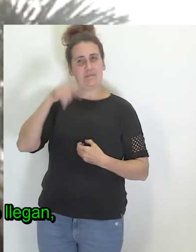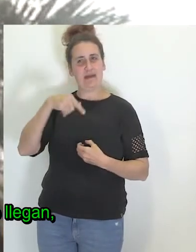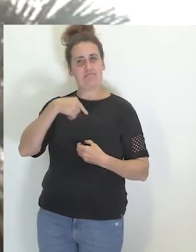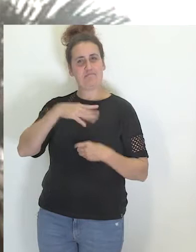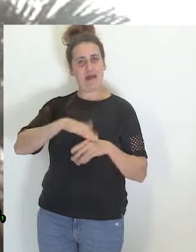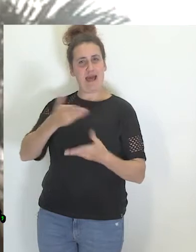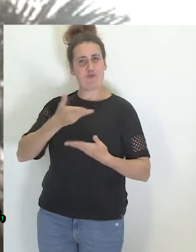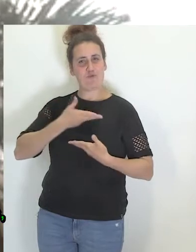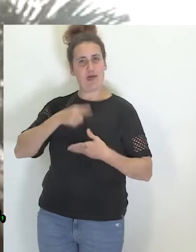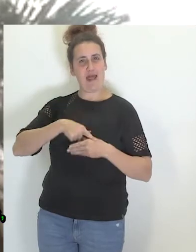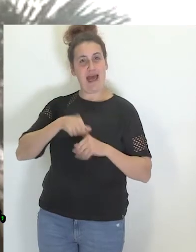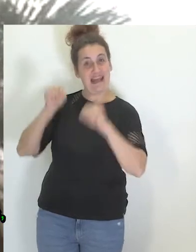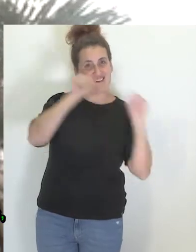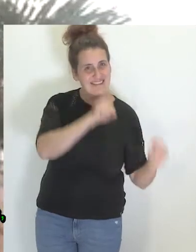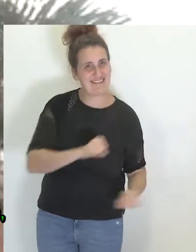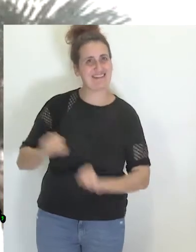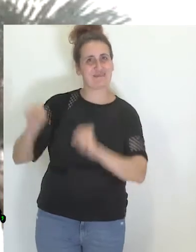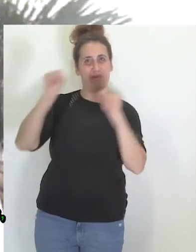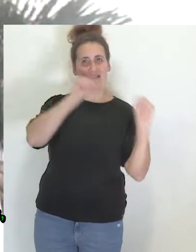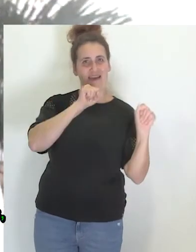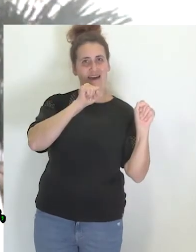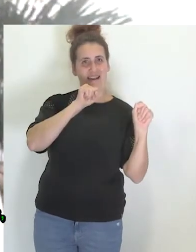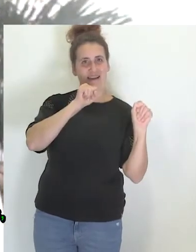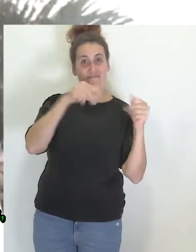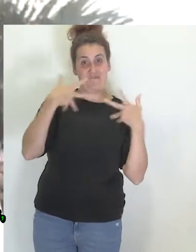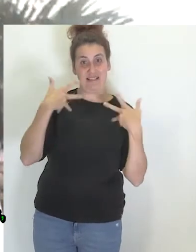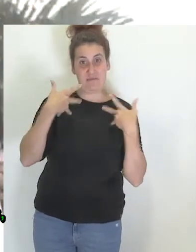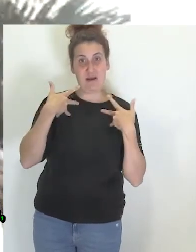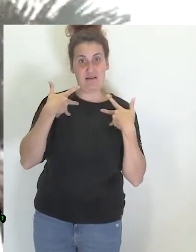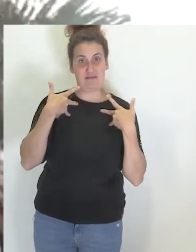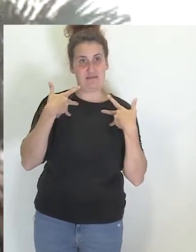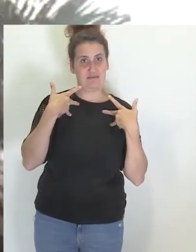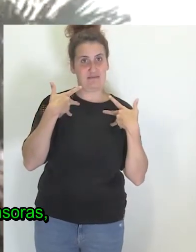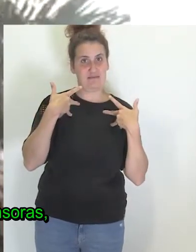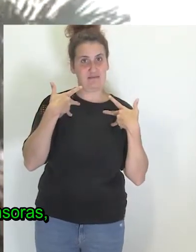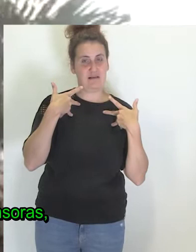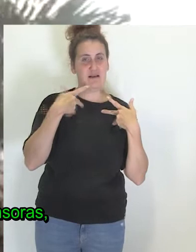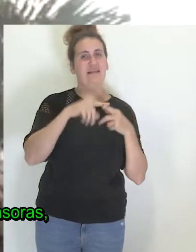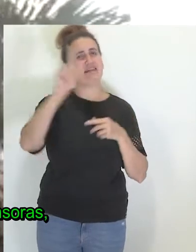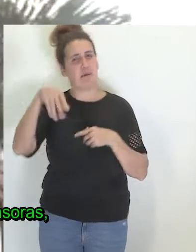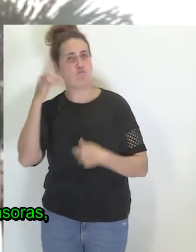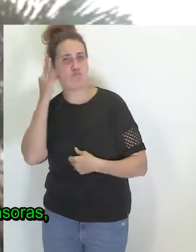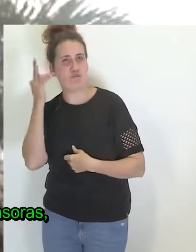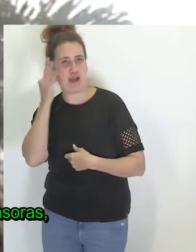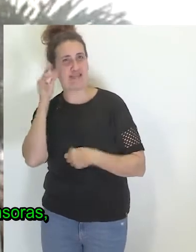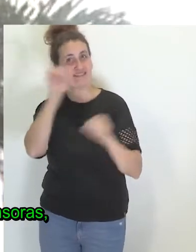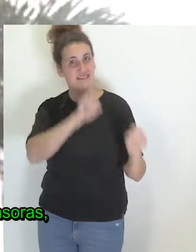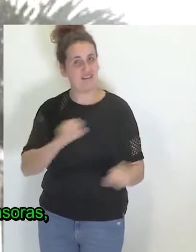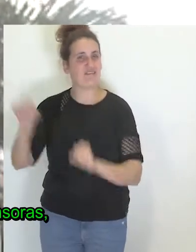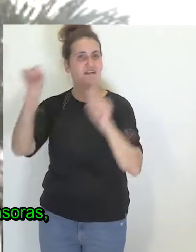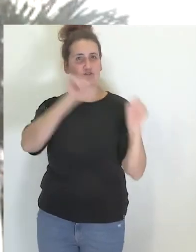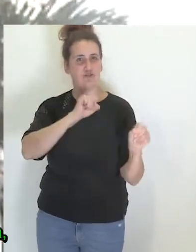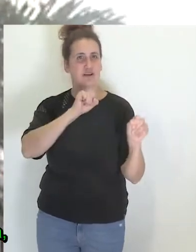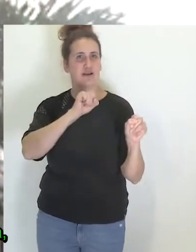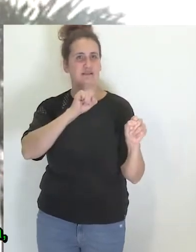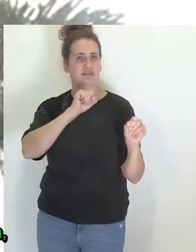respaldar a las víctimas de familiares, en este caso de ama, sino también a las mujeres defensoras, a